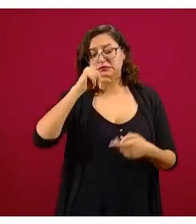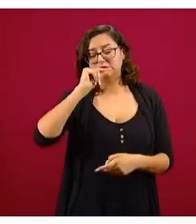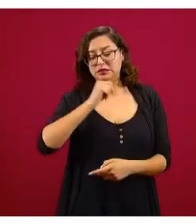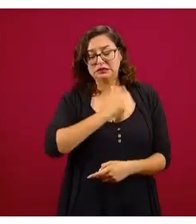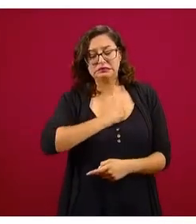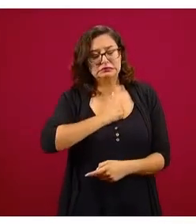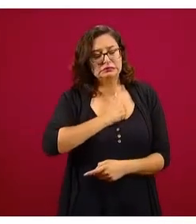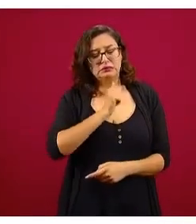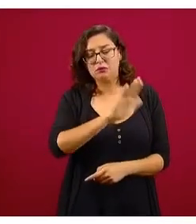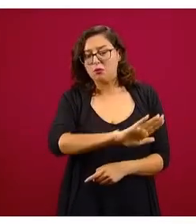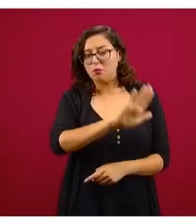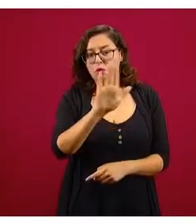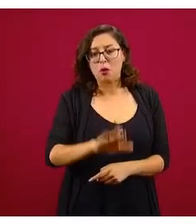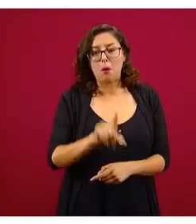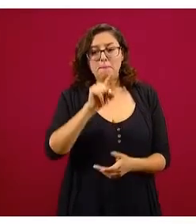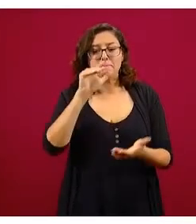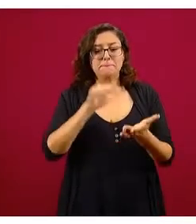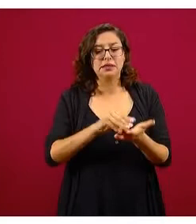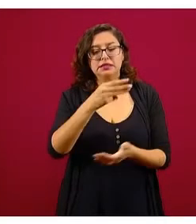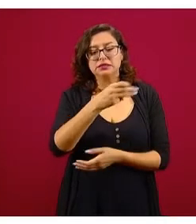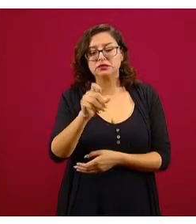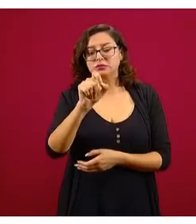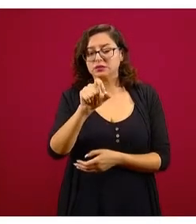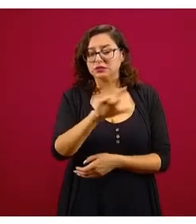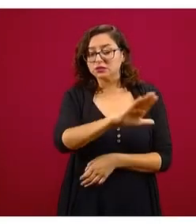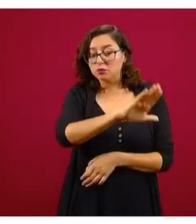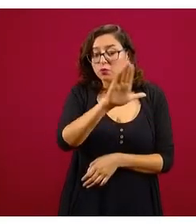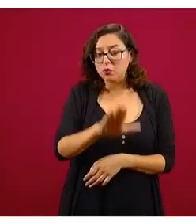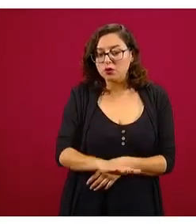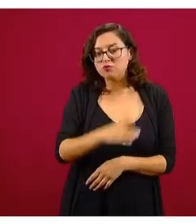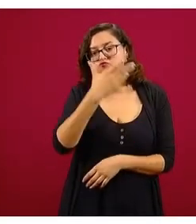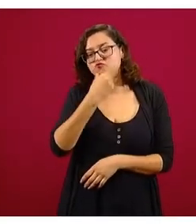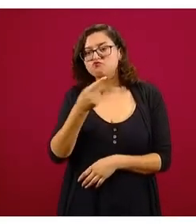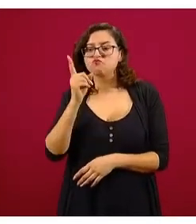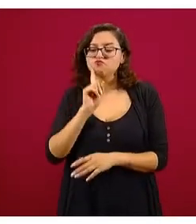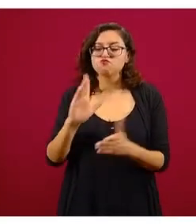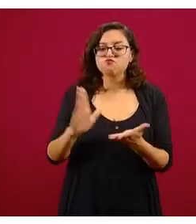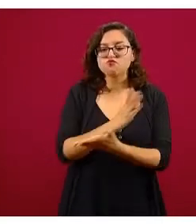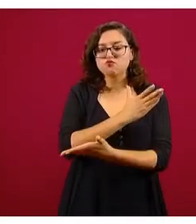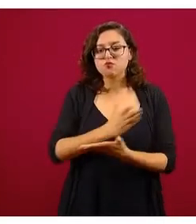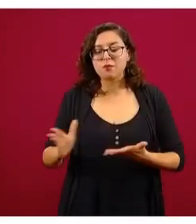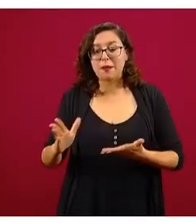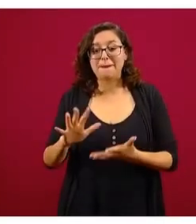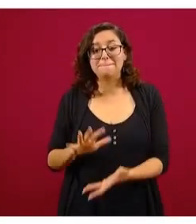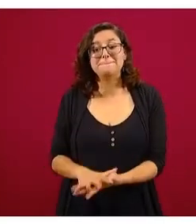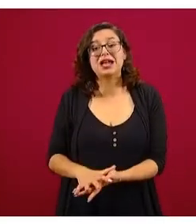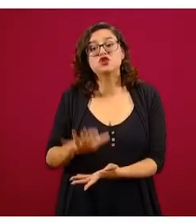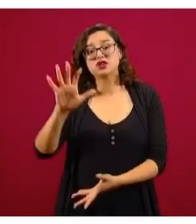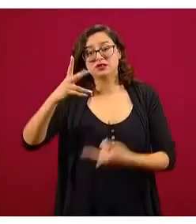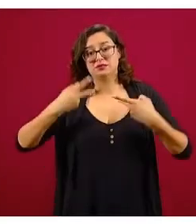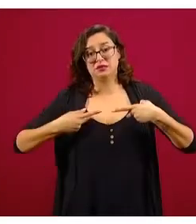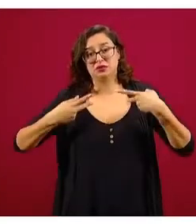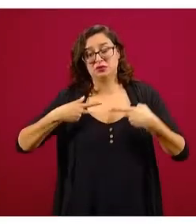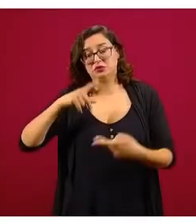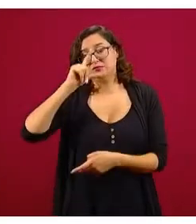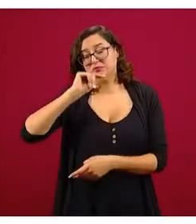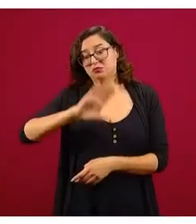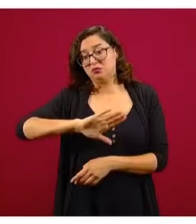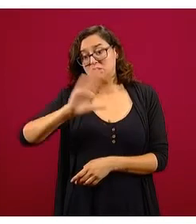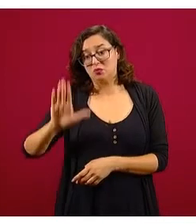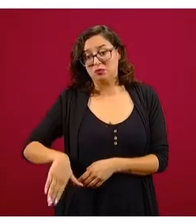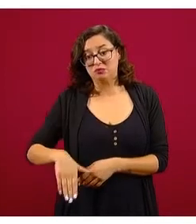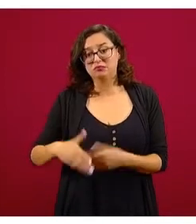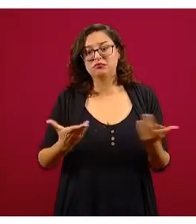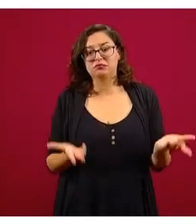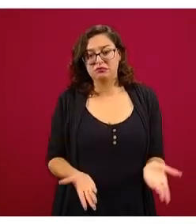lamentables 1.320 defunciones. Aquí podemos ver que la distribución o la mayor carga por grupo de edad se recorre a la derecha,